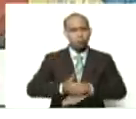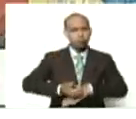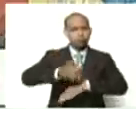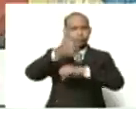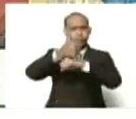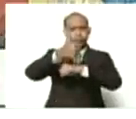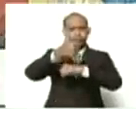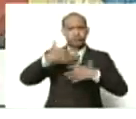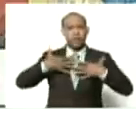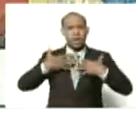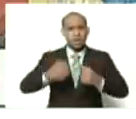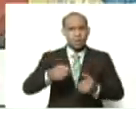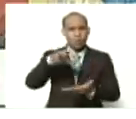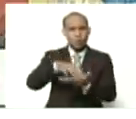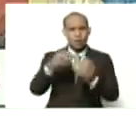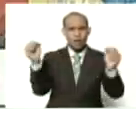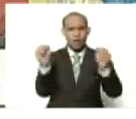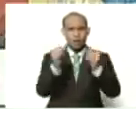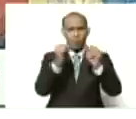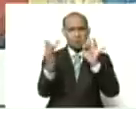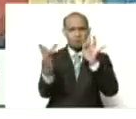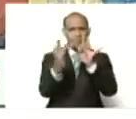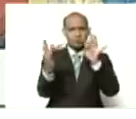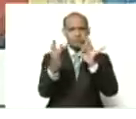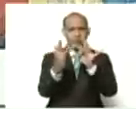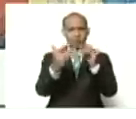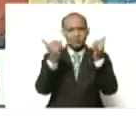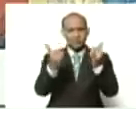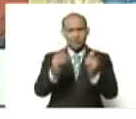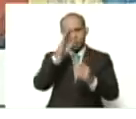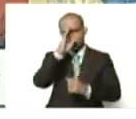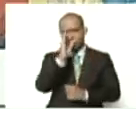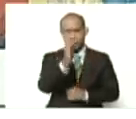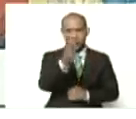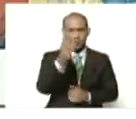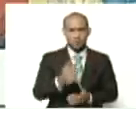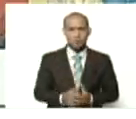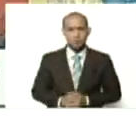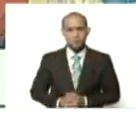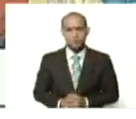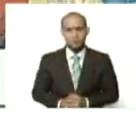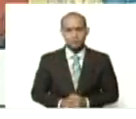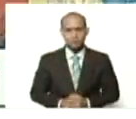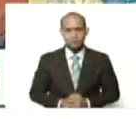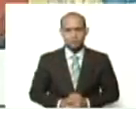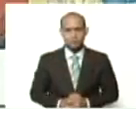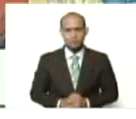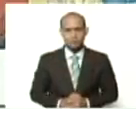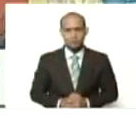de Salud del Estado Mérida. Vamos a ver esta recuperación. Adelante, Jason.